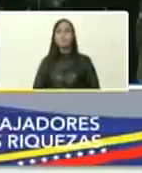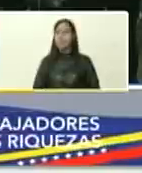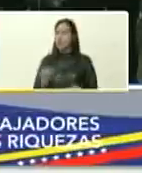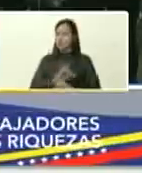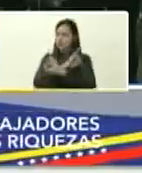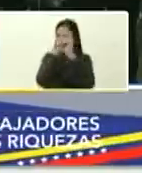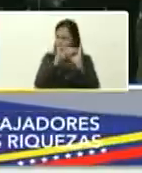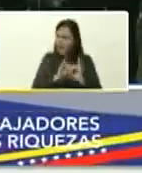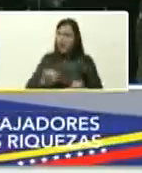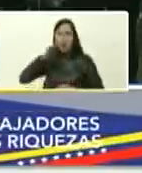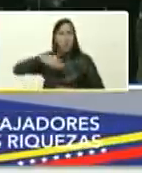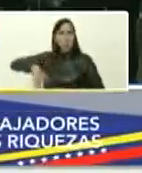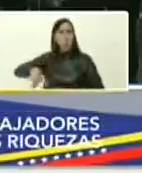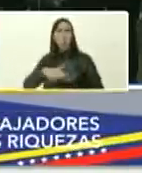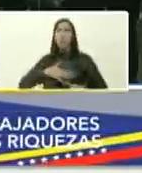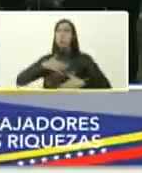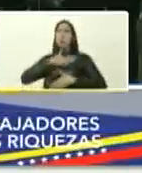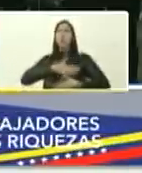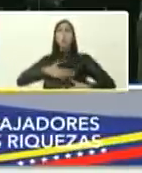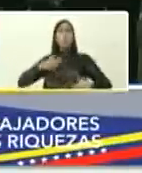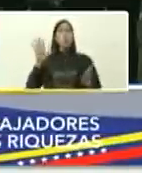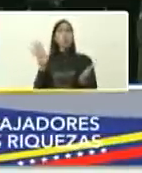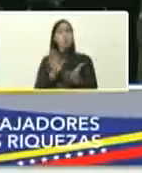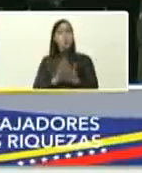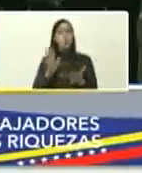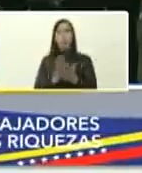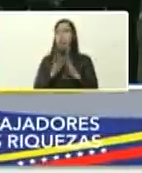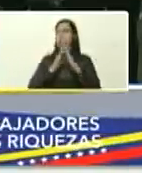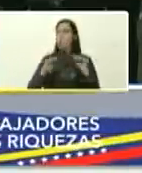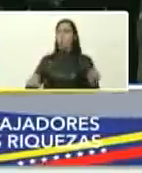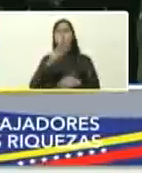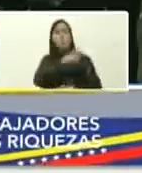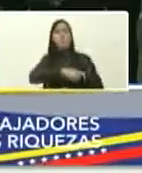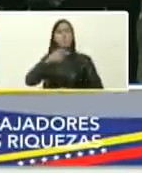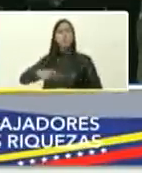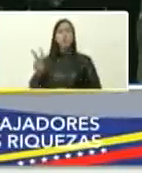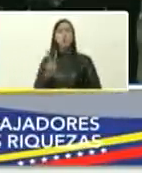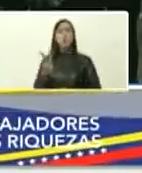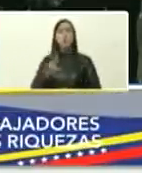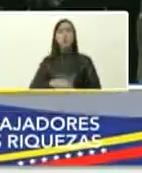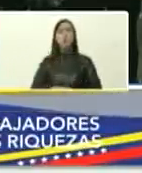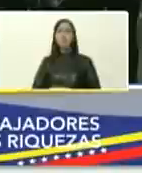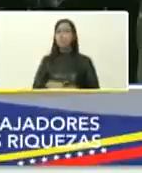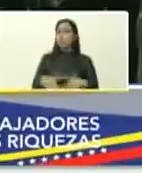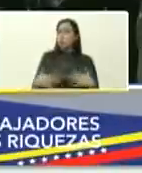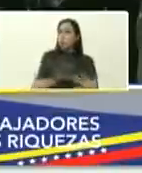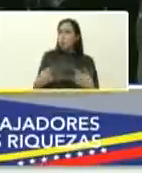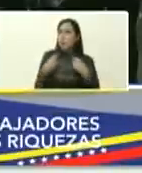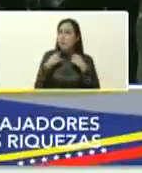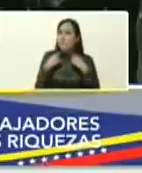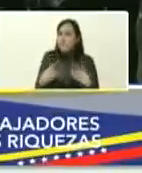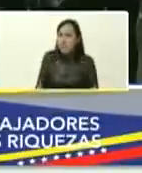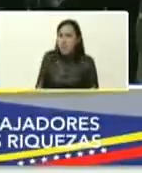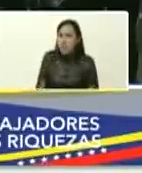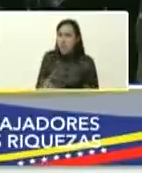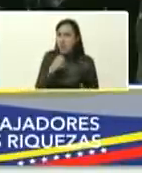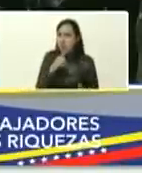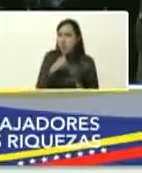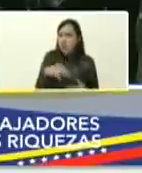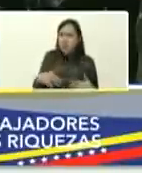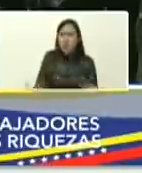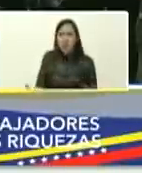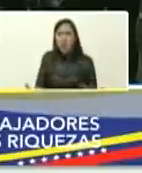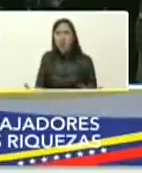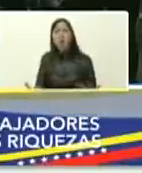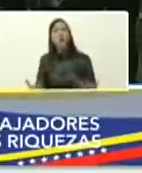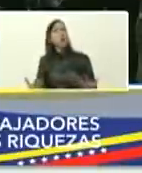felicidad, con satisfacción, con bienestar para todos los venezolanos. ¿O es que alguien pierde si hay bienestar para los venezolanos? ¿O